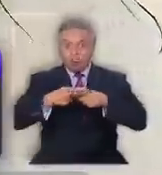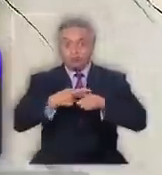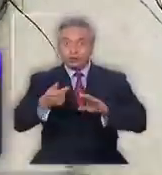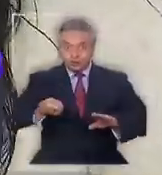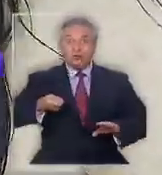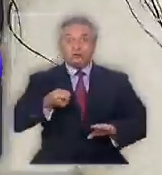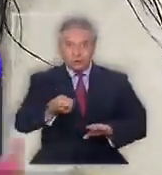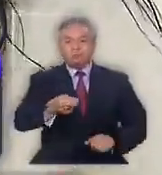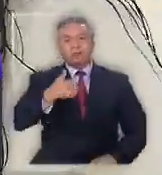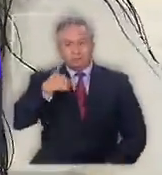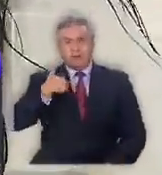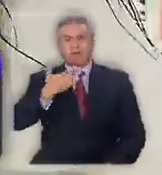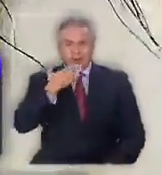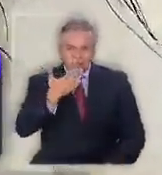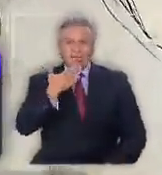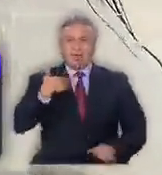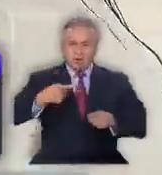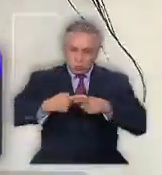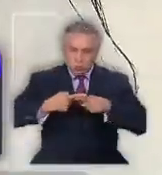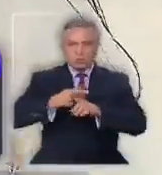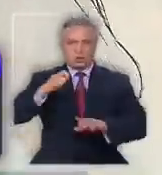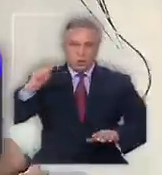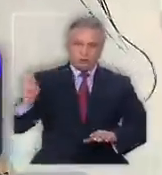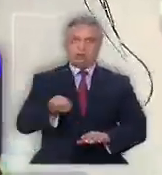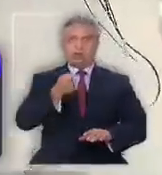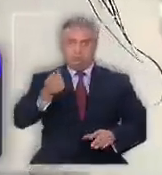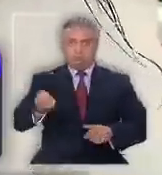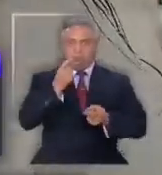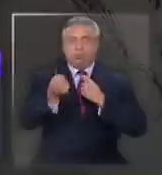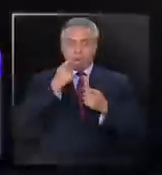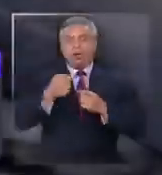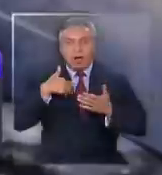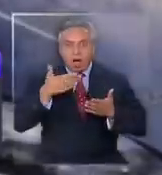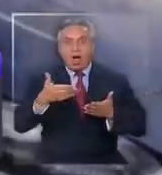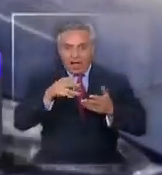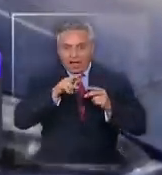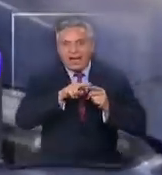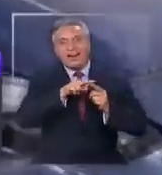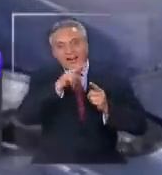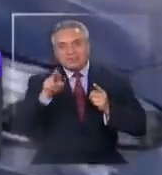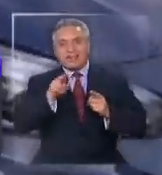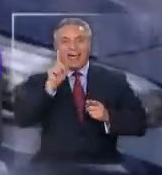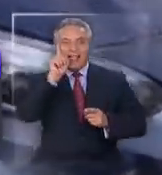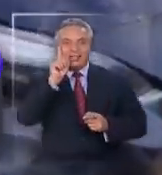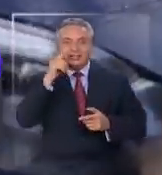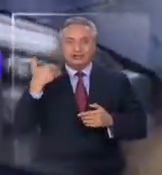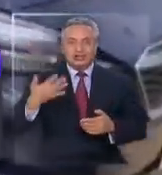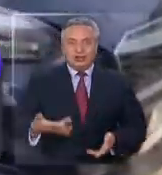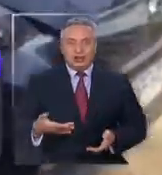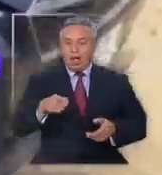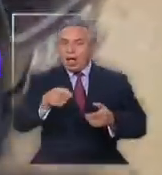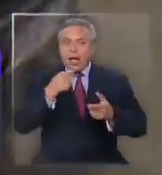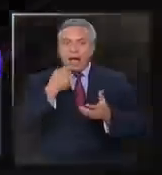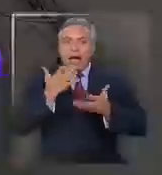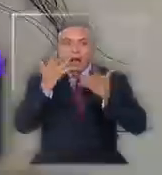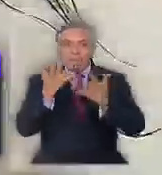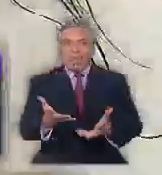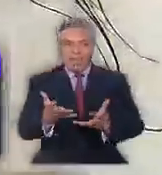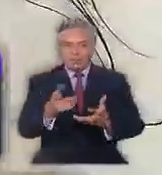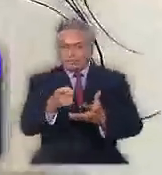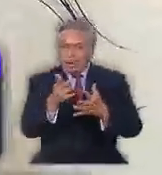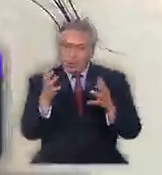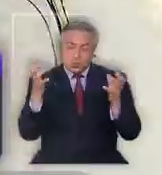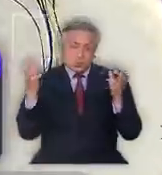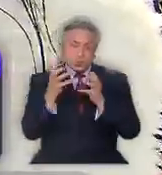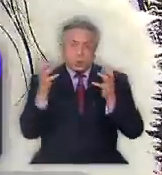dices, también lo vi, también lo viví. O sea, yo creo que se repitió la historia. Historia repetida, como dice Angélica, y con amenazas feroces. Le decía a mi